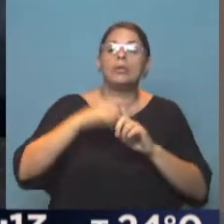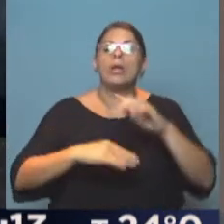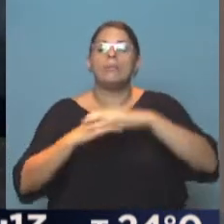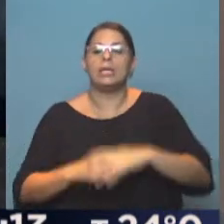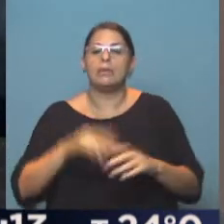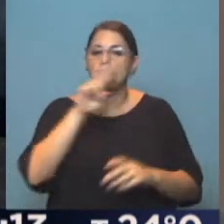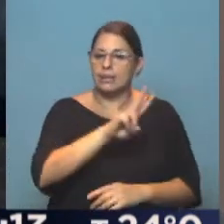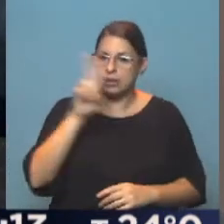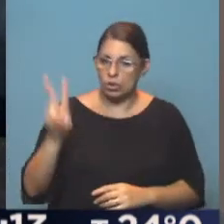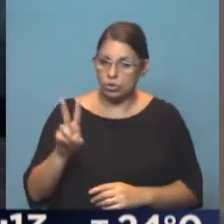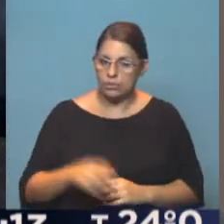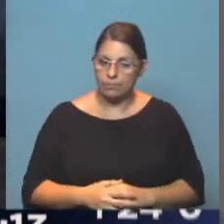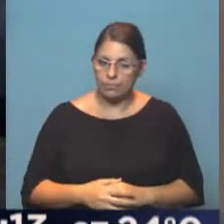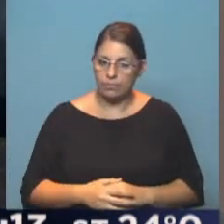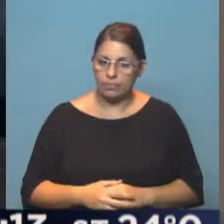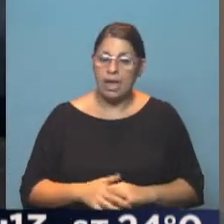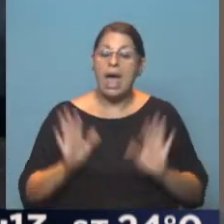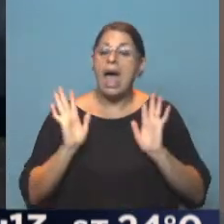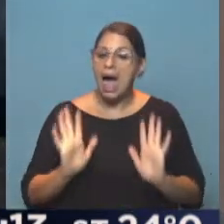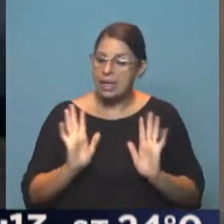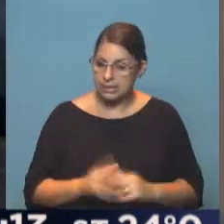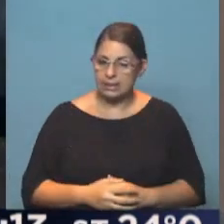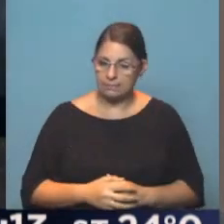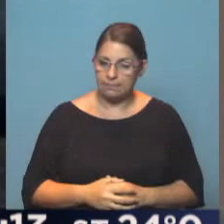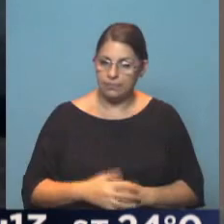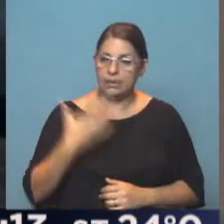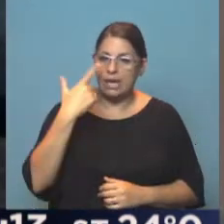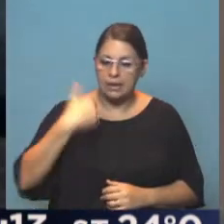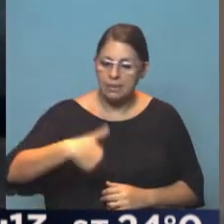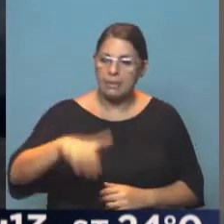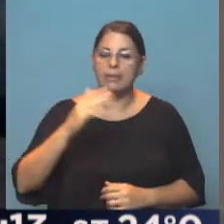de 22 grados. Eso es lo que se va a plantear para estos tres días siguientes.